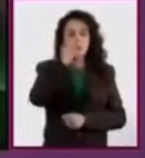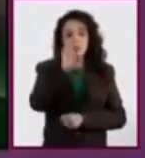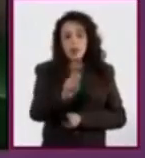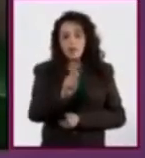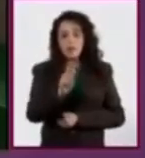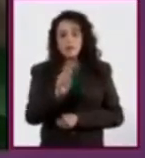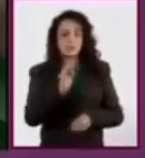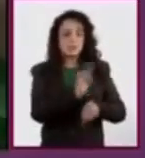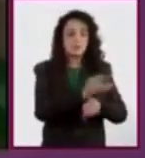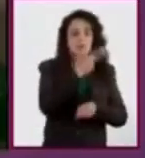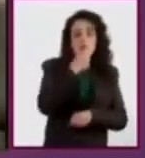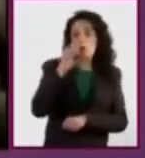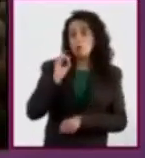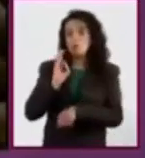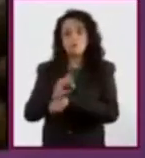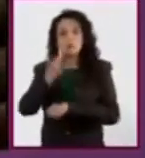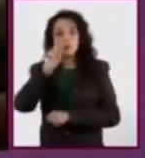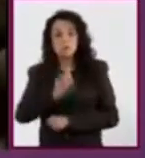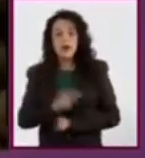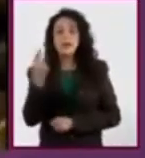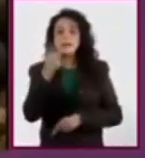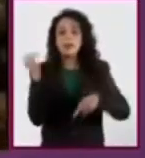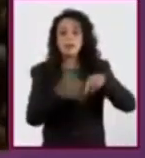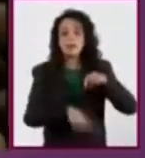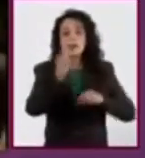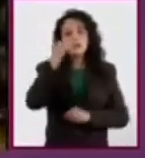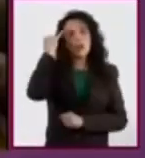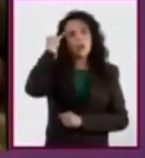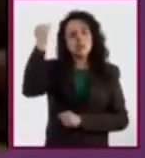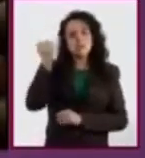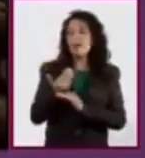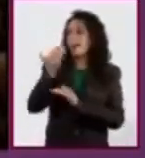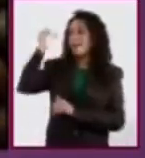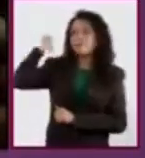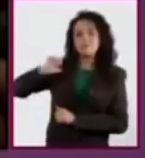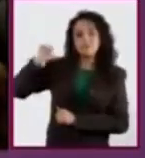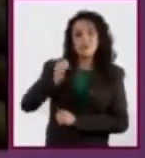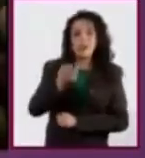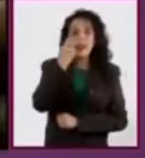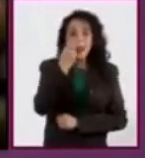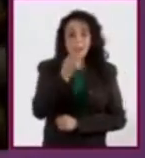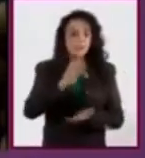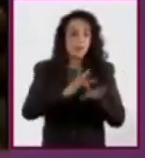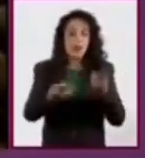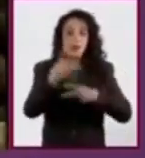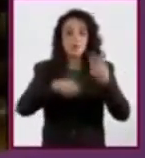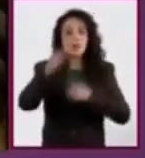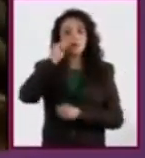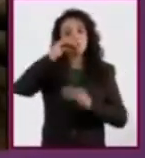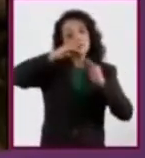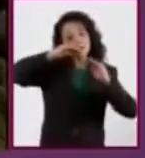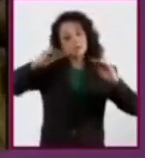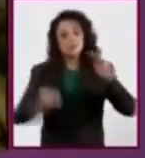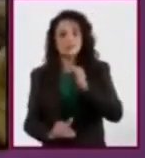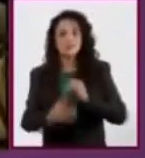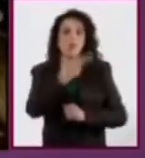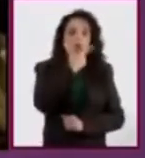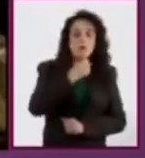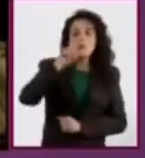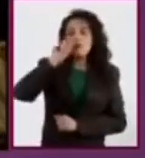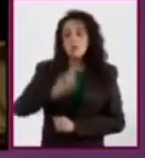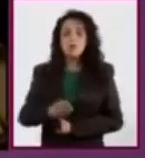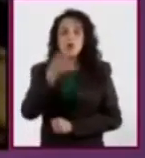por reconocer ideas o prejuicios que tenemos y que dan origen a la desigualdad entre hombres y mujeres. Por ello,